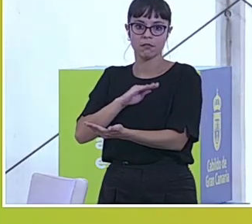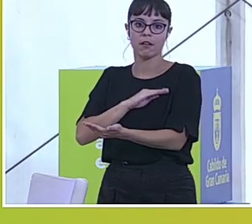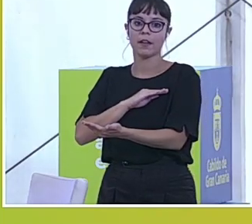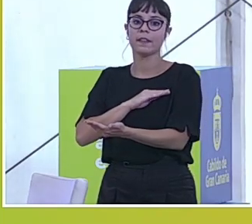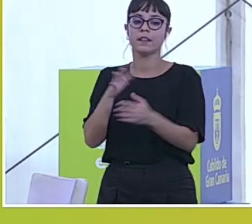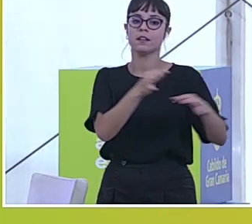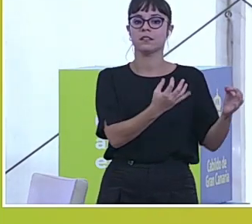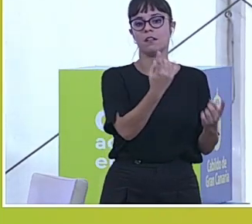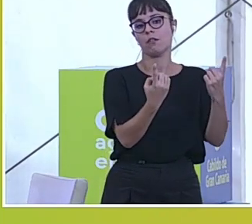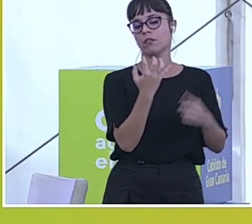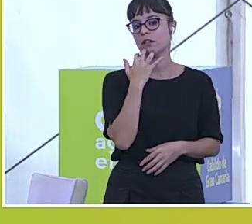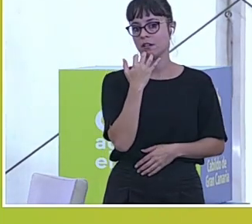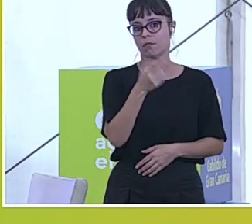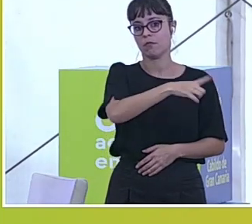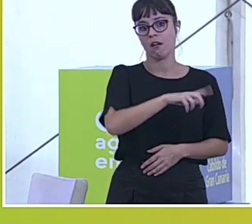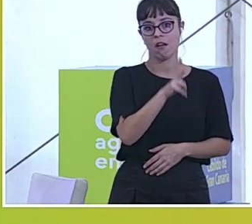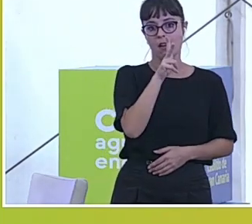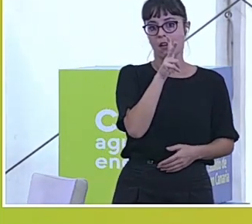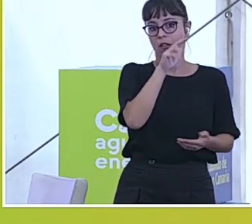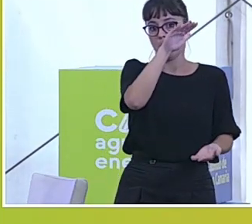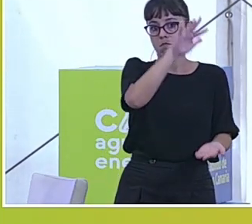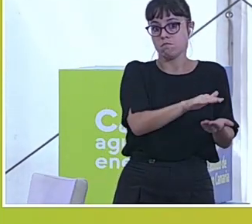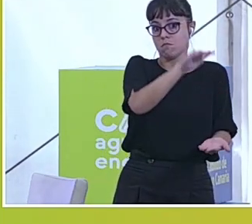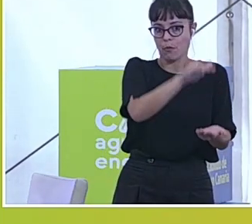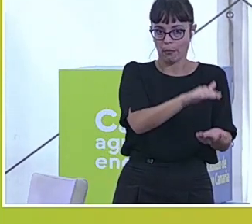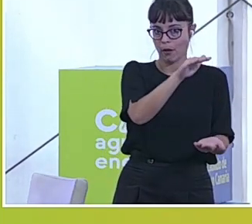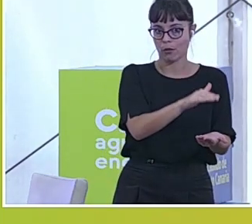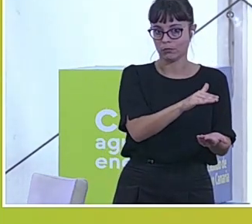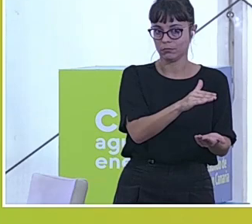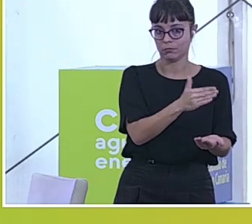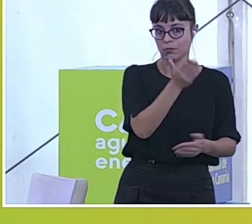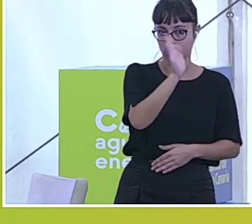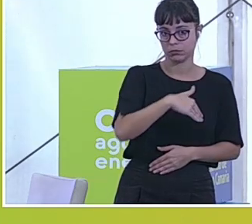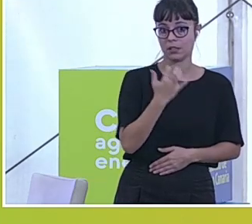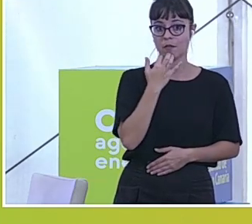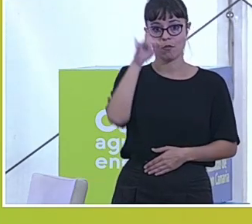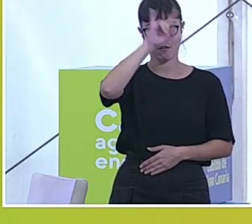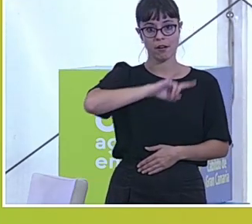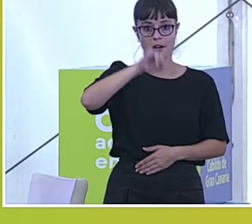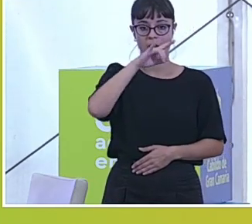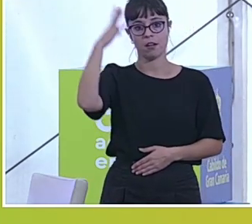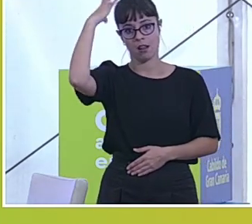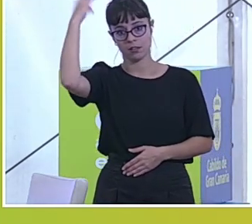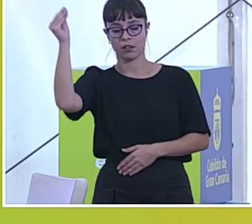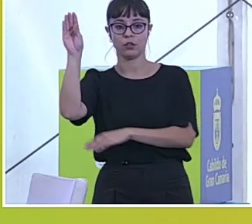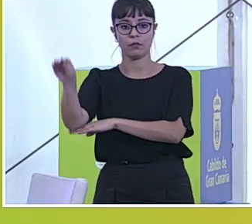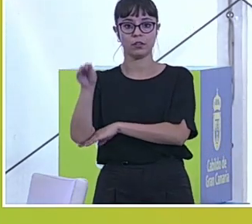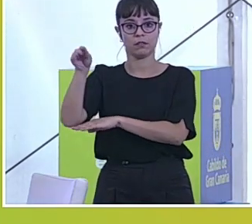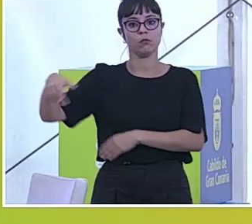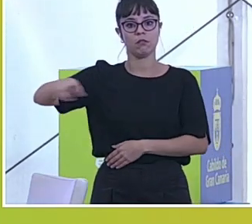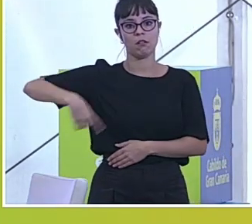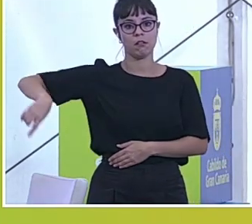que no exista la posibilidad de los hidrobombeos. Llámese, por ejemplo, en el caso de Canarias, tenemos los ejemplos de Lanzarote y Fuerteventura, que tienen menos